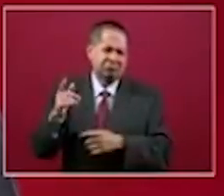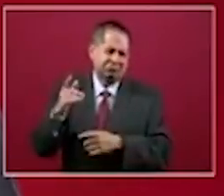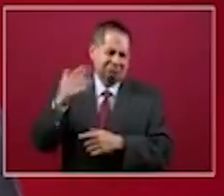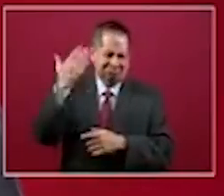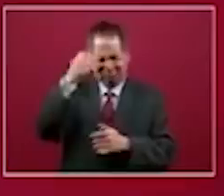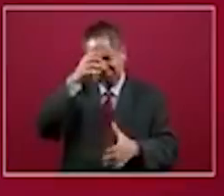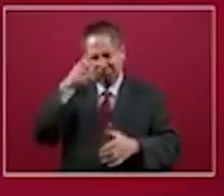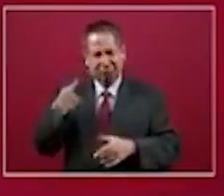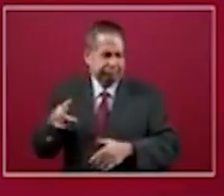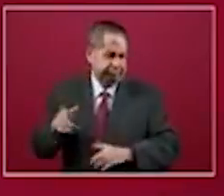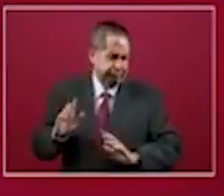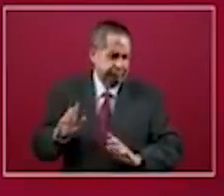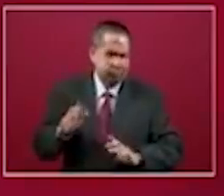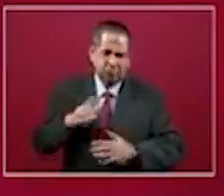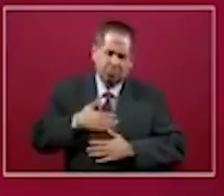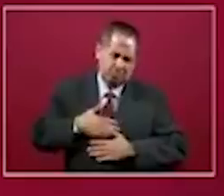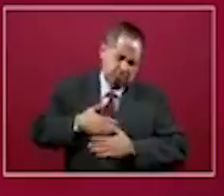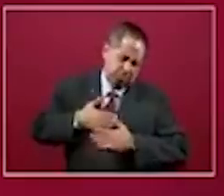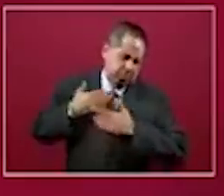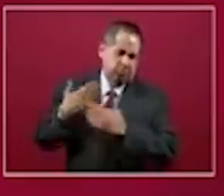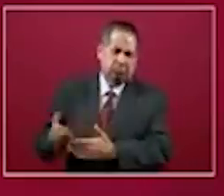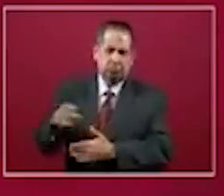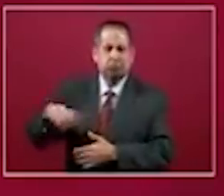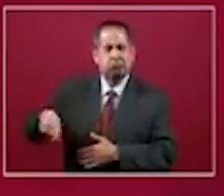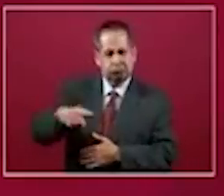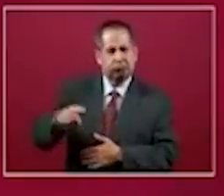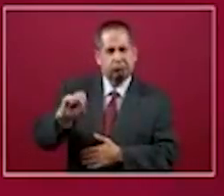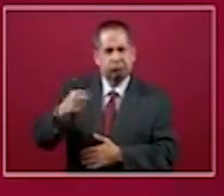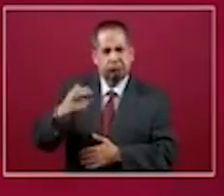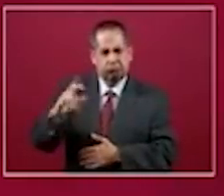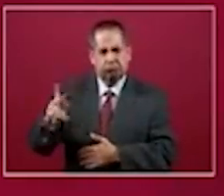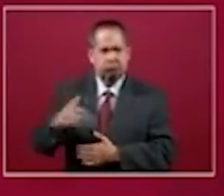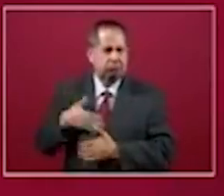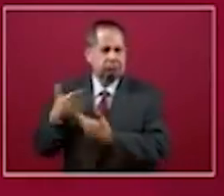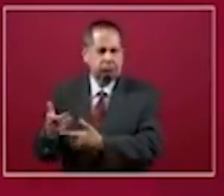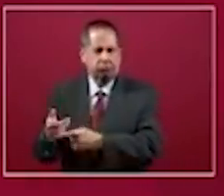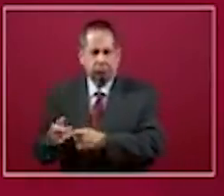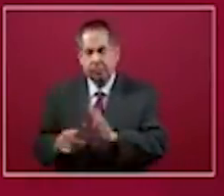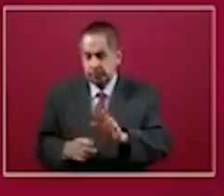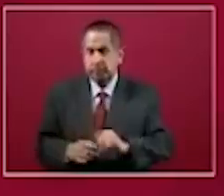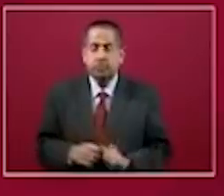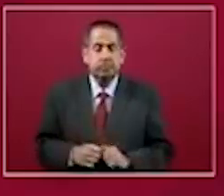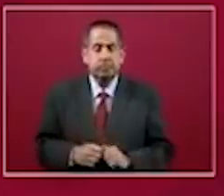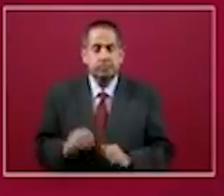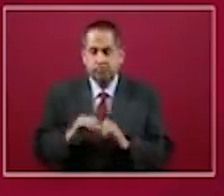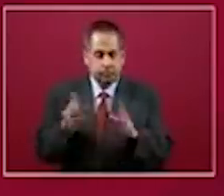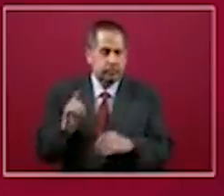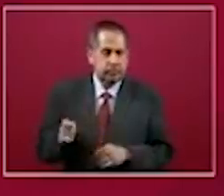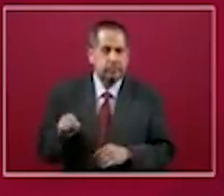primera. Les tengo toda la confianza y desde